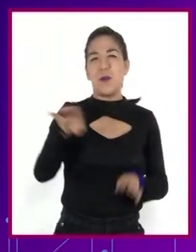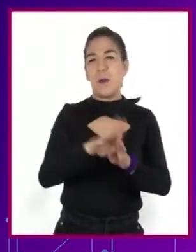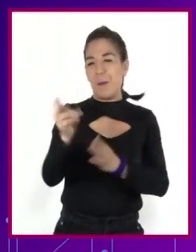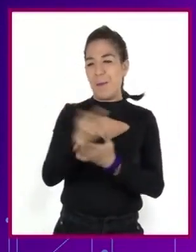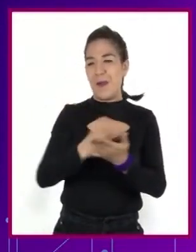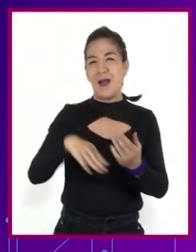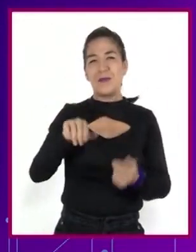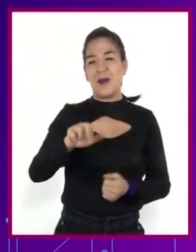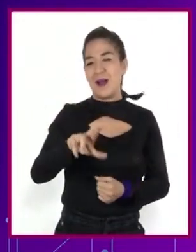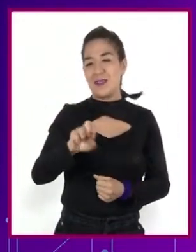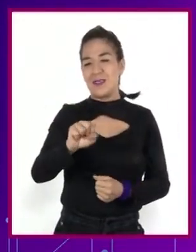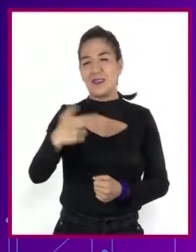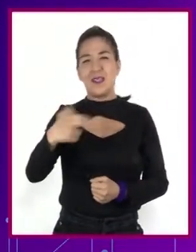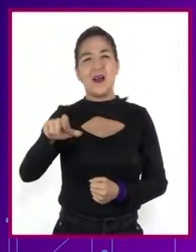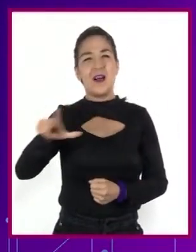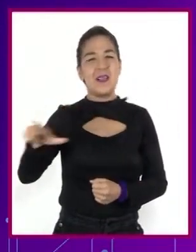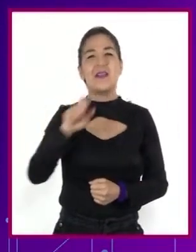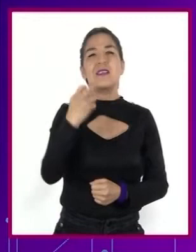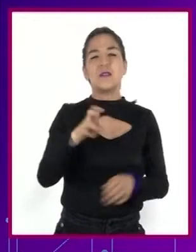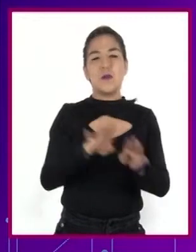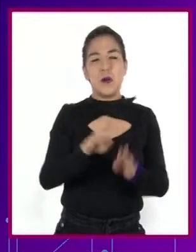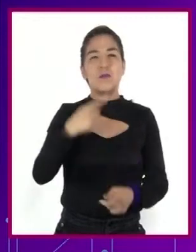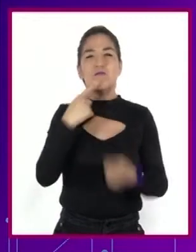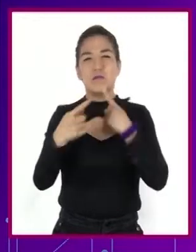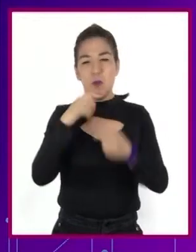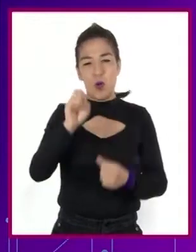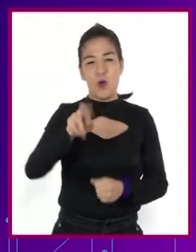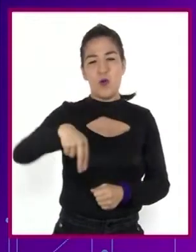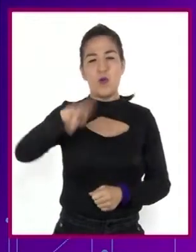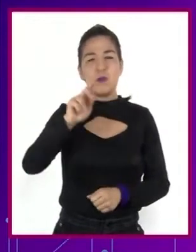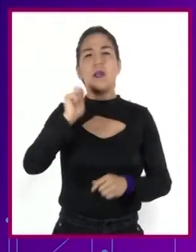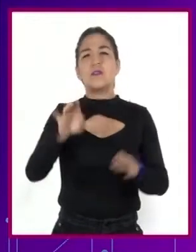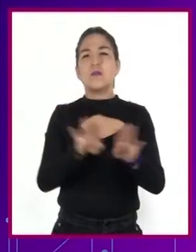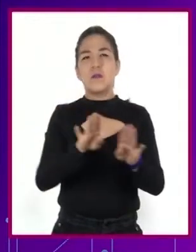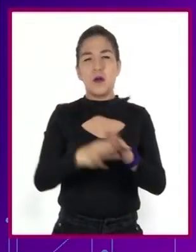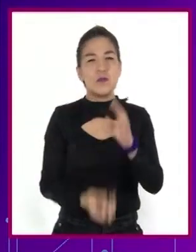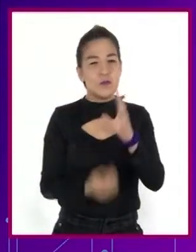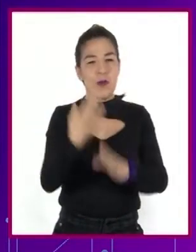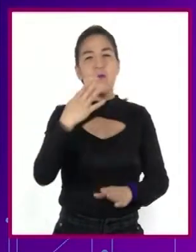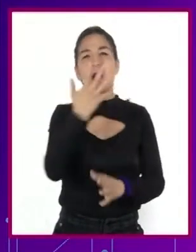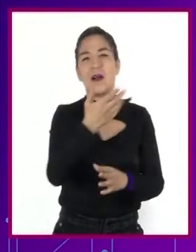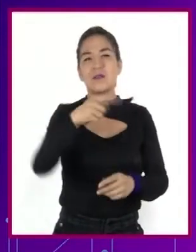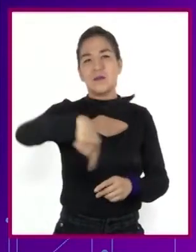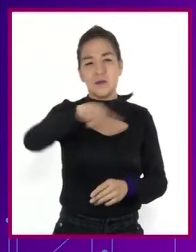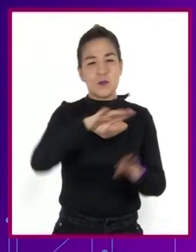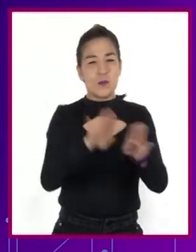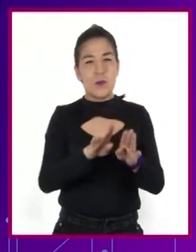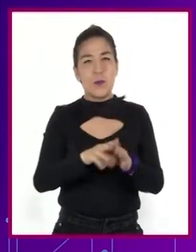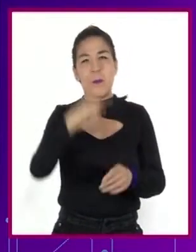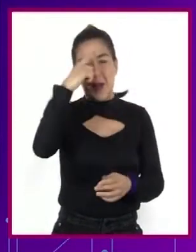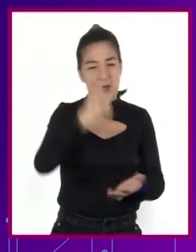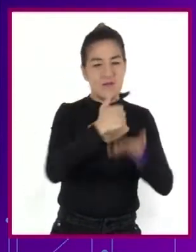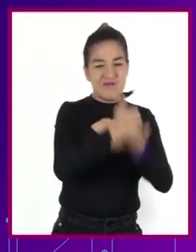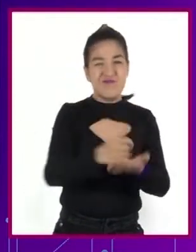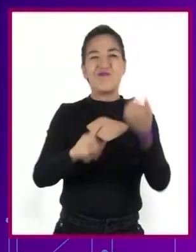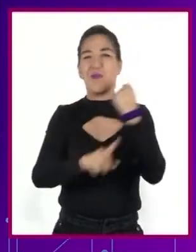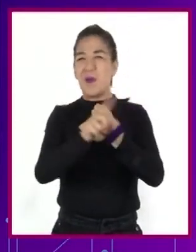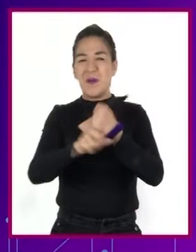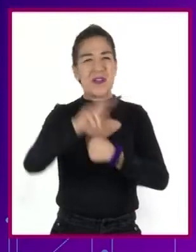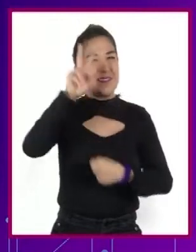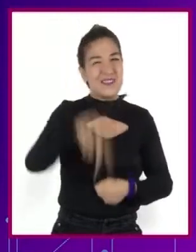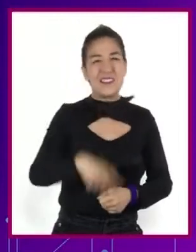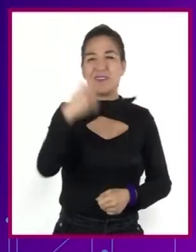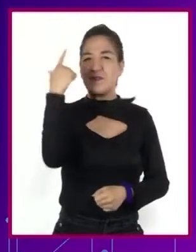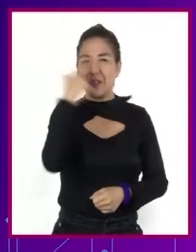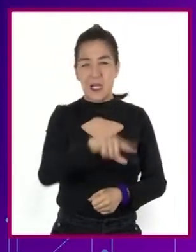la recién creada Organización de las Naciones Unidas fundó organismos alternos que atendieran aquellas severas problemáticas que la guerra